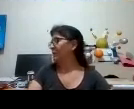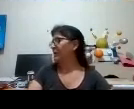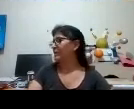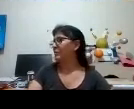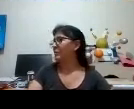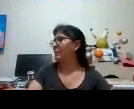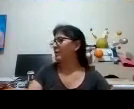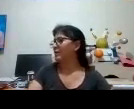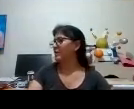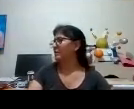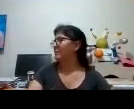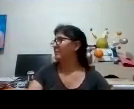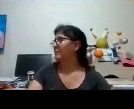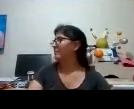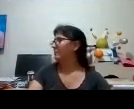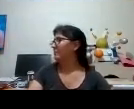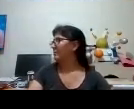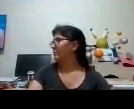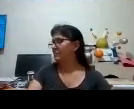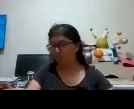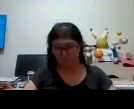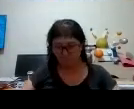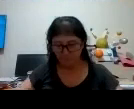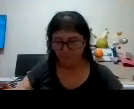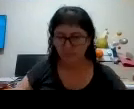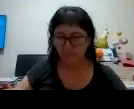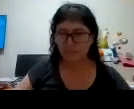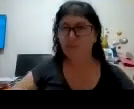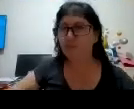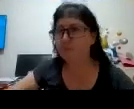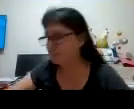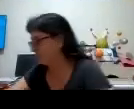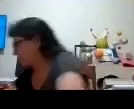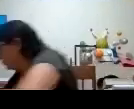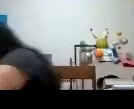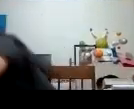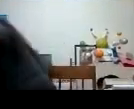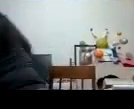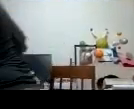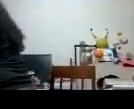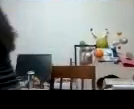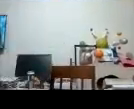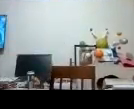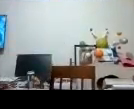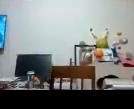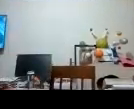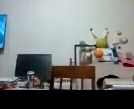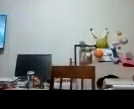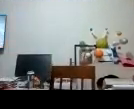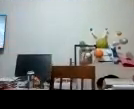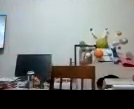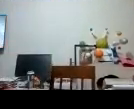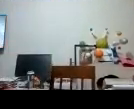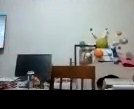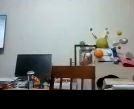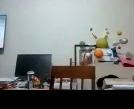al 100% no se sabe si realmente se dará, pero lo que sí se sabe es que la rehabilitación ayudará a fortalecer y a mejorar su